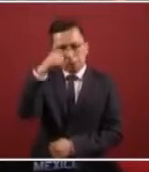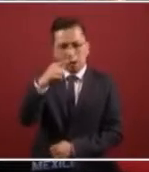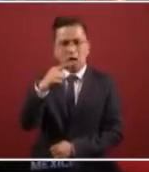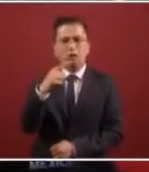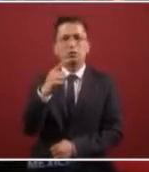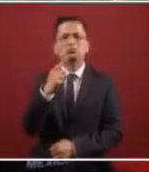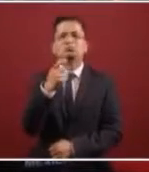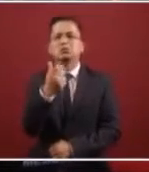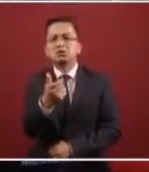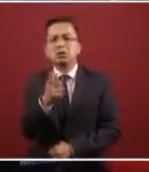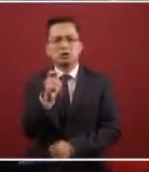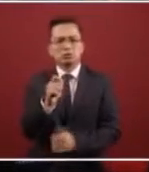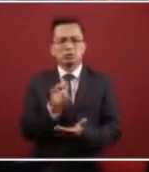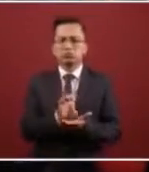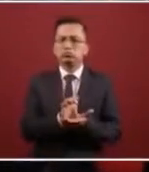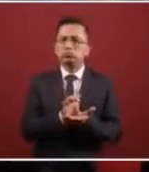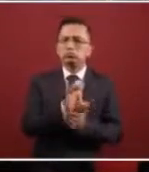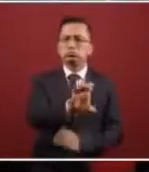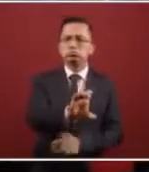recibieran